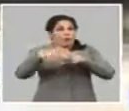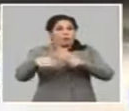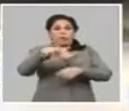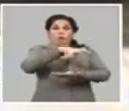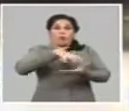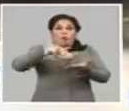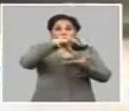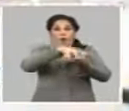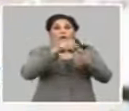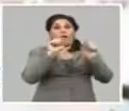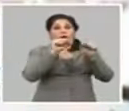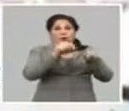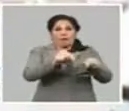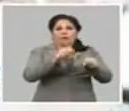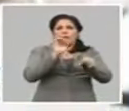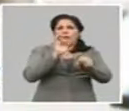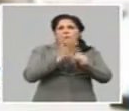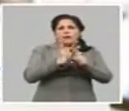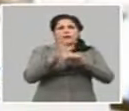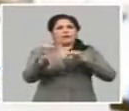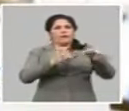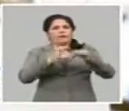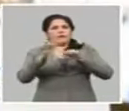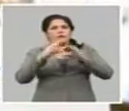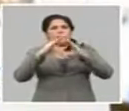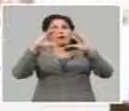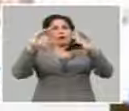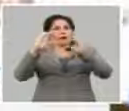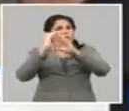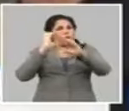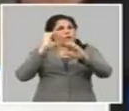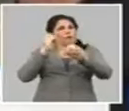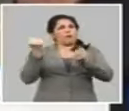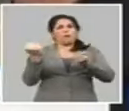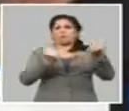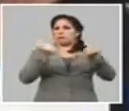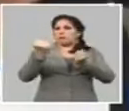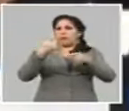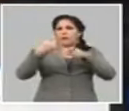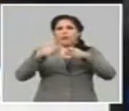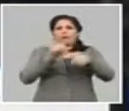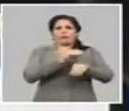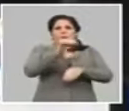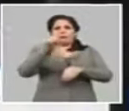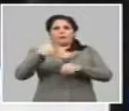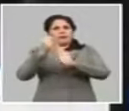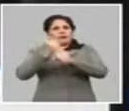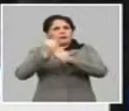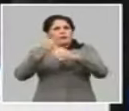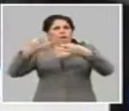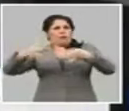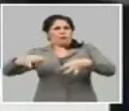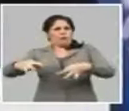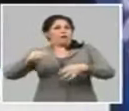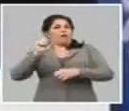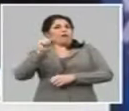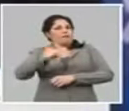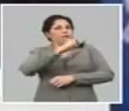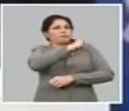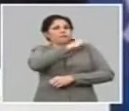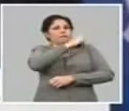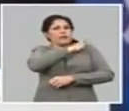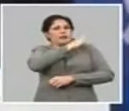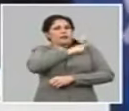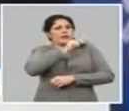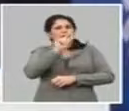del coronavirus hoy ya han empezado a funcionar los autobuses públicos para trasladar a los que se han incorporado a sus puestos de trabajo y las autoridades